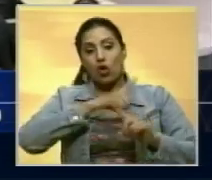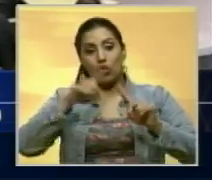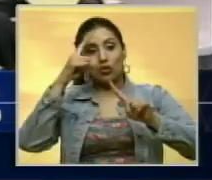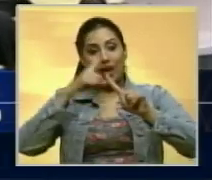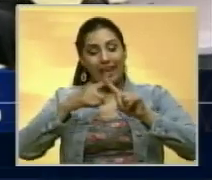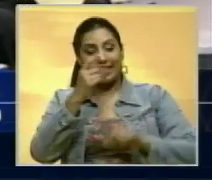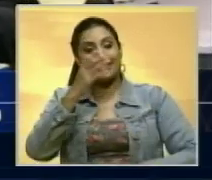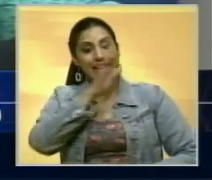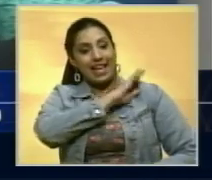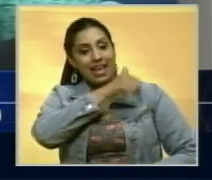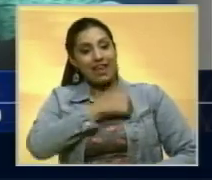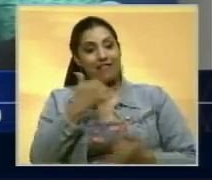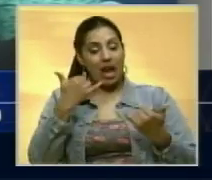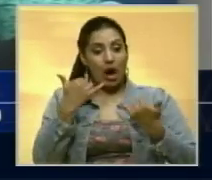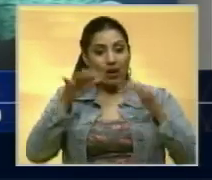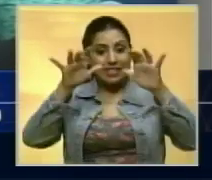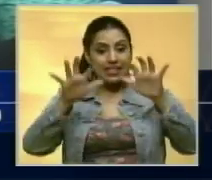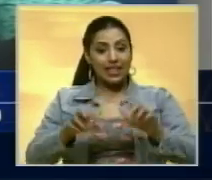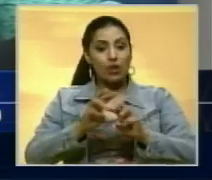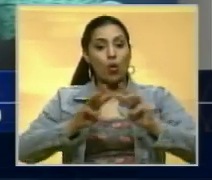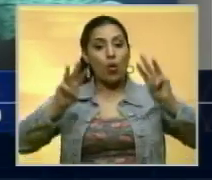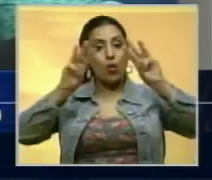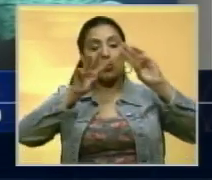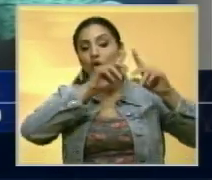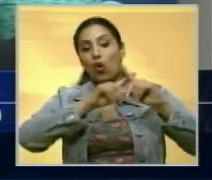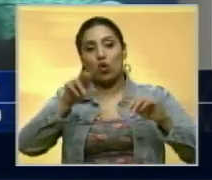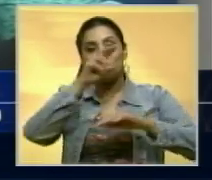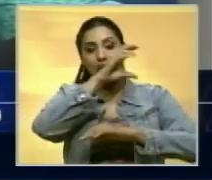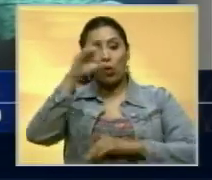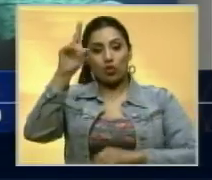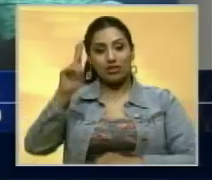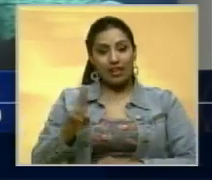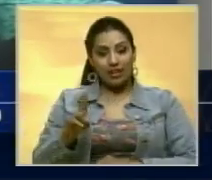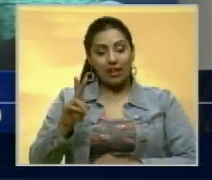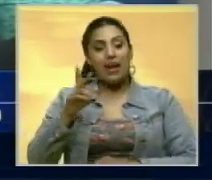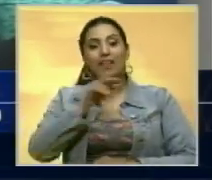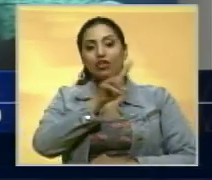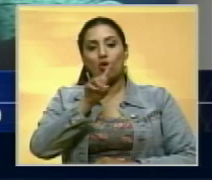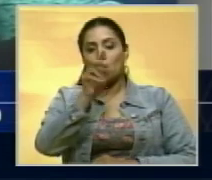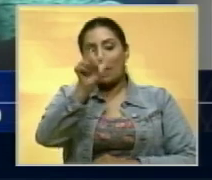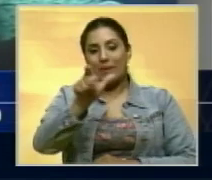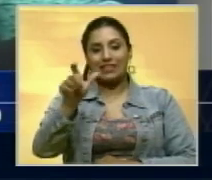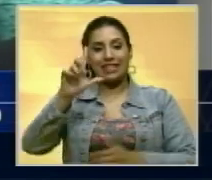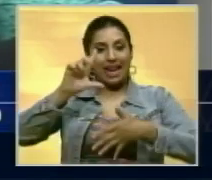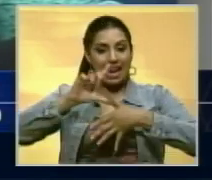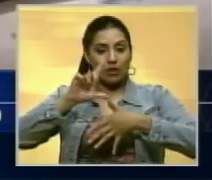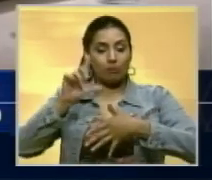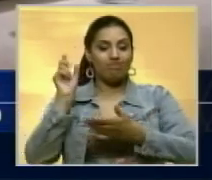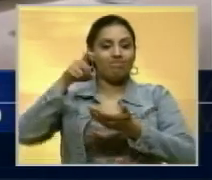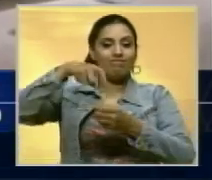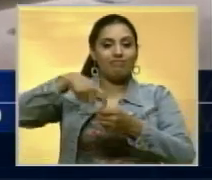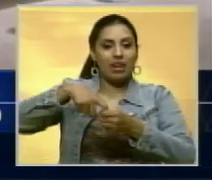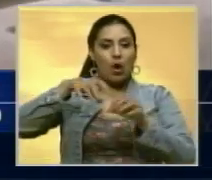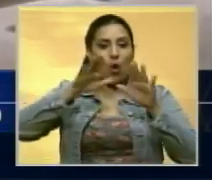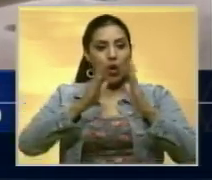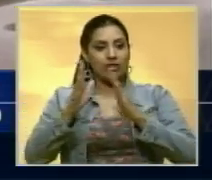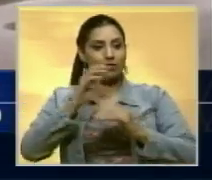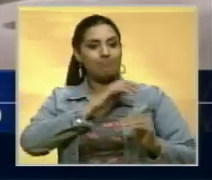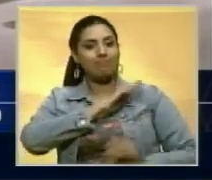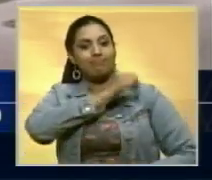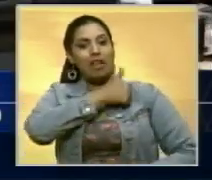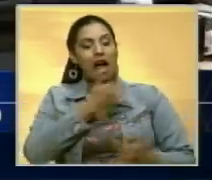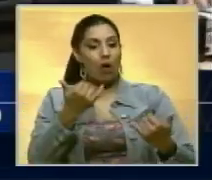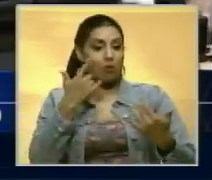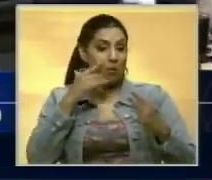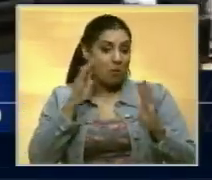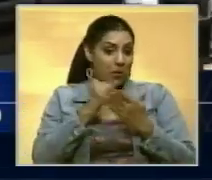del gabinete del actual secretario de la ONU, así como la costarricense Cristina Figueres, son 2 latinoamericanas que buscan presidir la organización. En